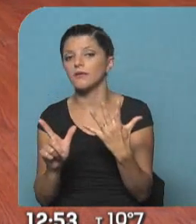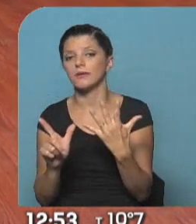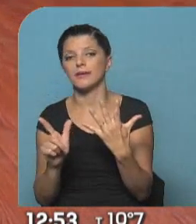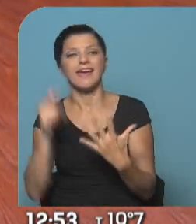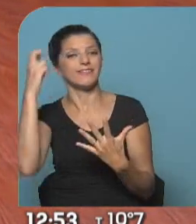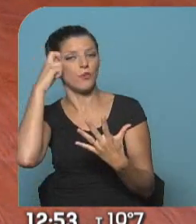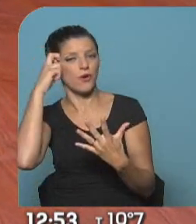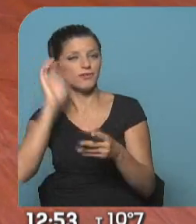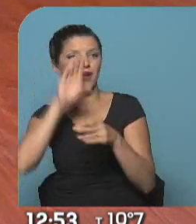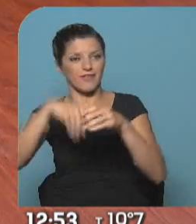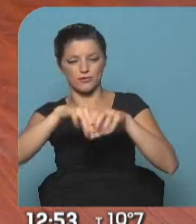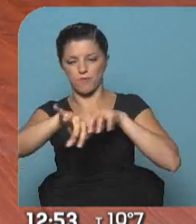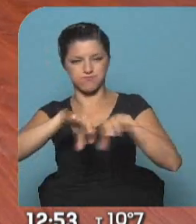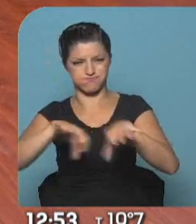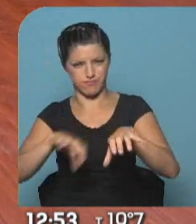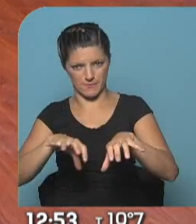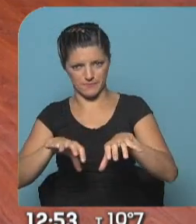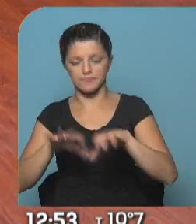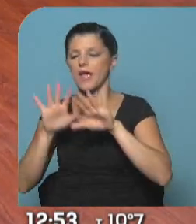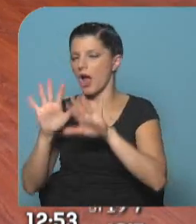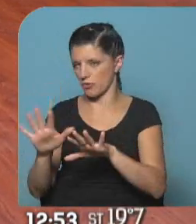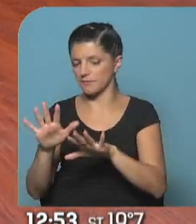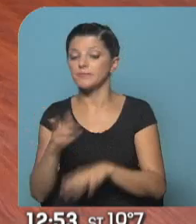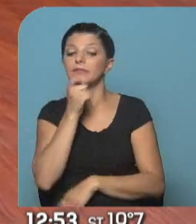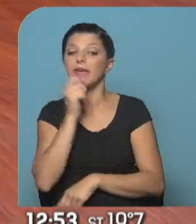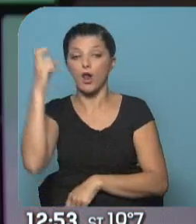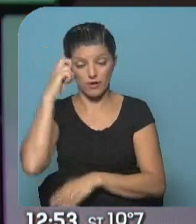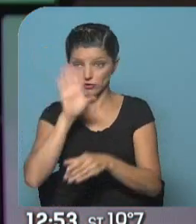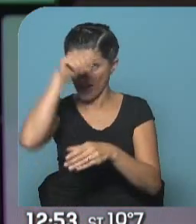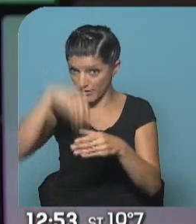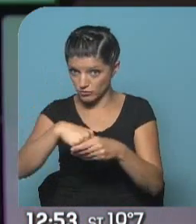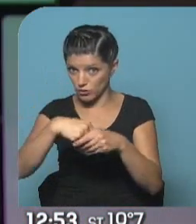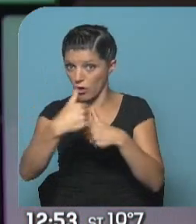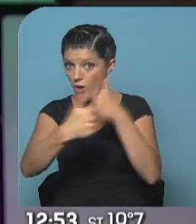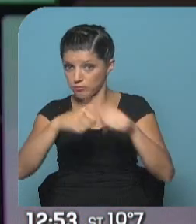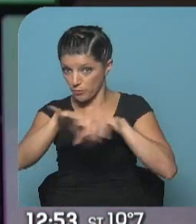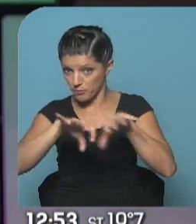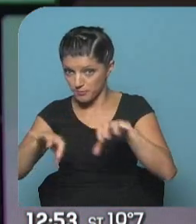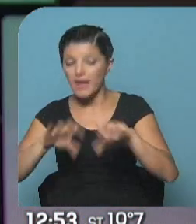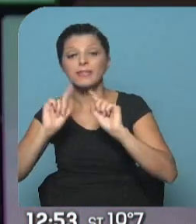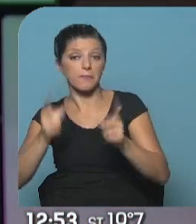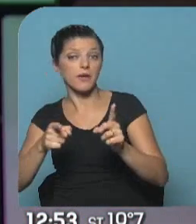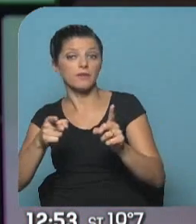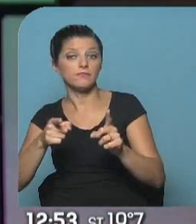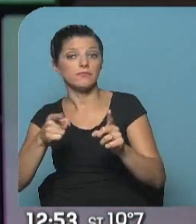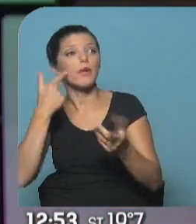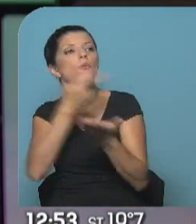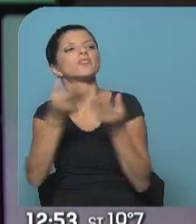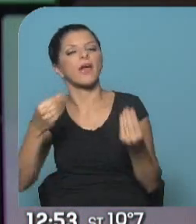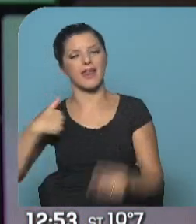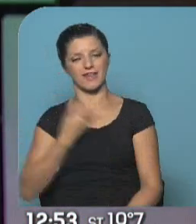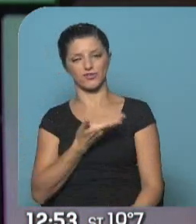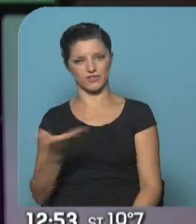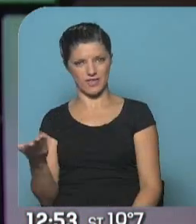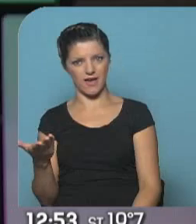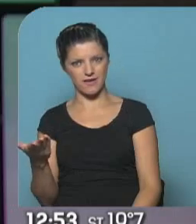más fragmentado. Ahora, por lo menos, por supuesto, digamos, la fragmentación de un parlamento es el resultado de una sociedad más compleja, una sociedad en donde ya los temas